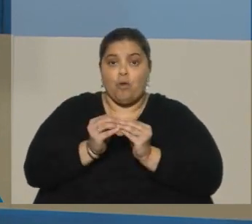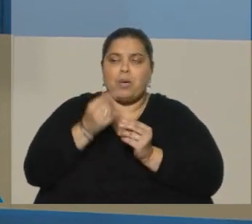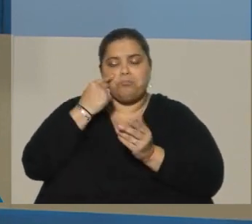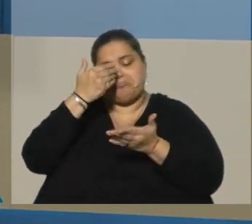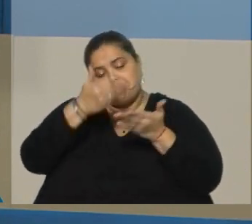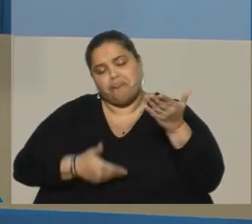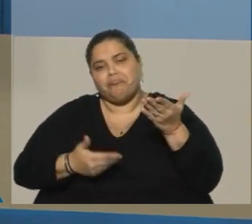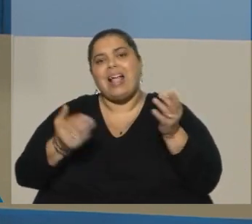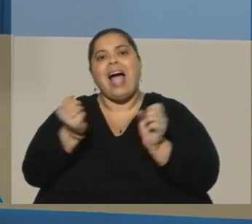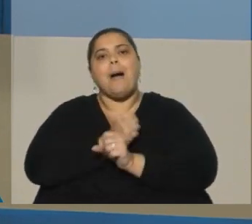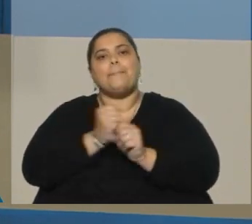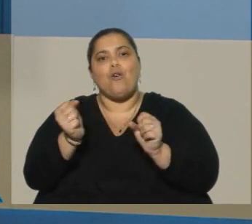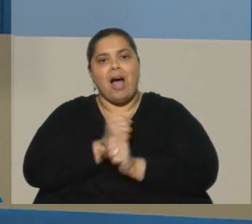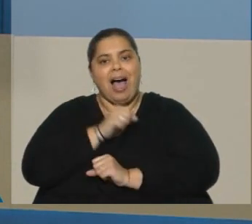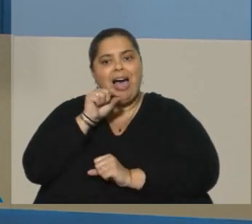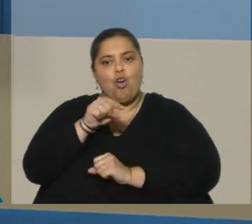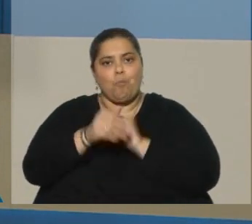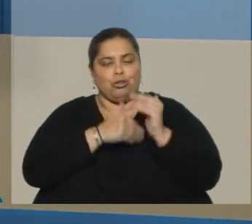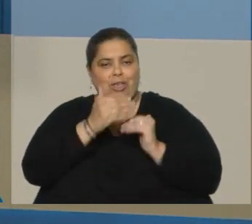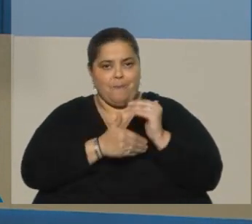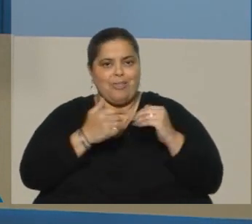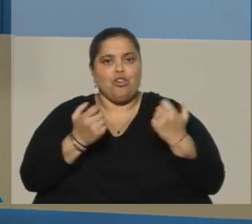emita un dictamen aprobando ese procedimiento especial